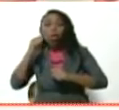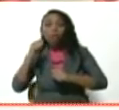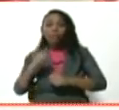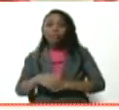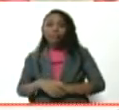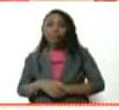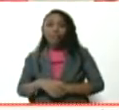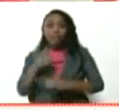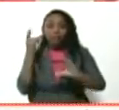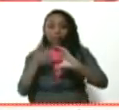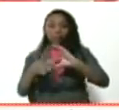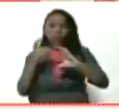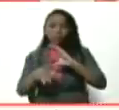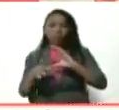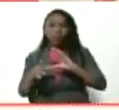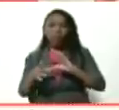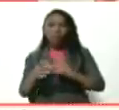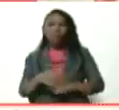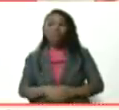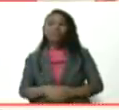en carnetización,